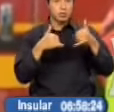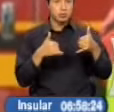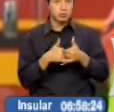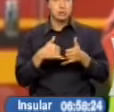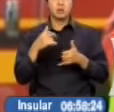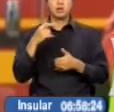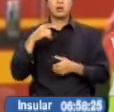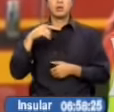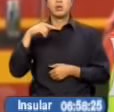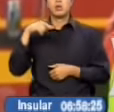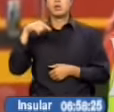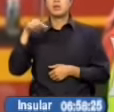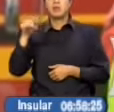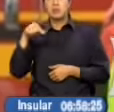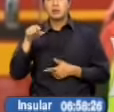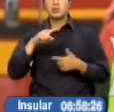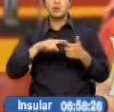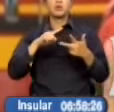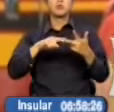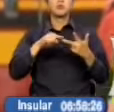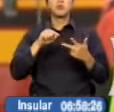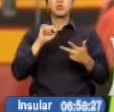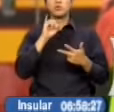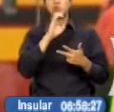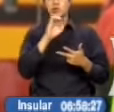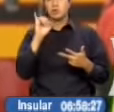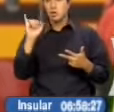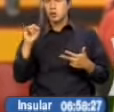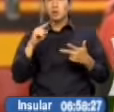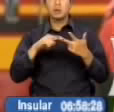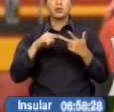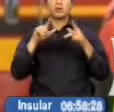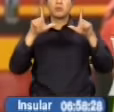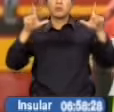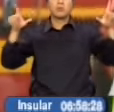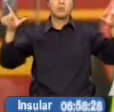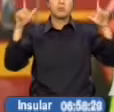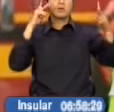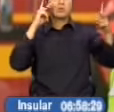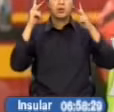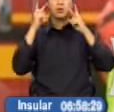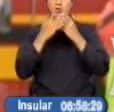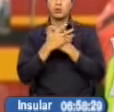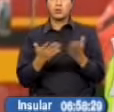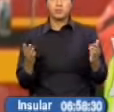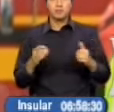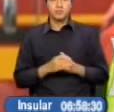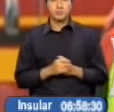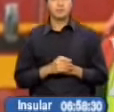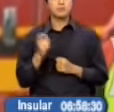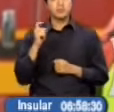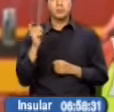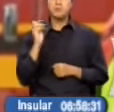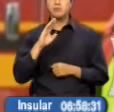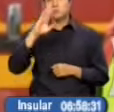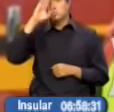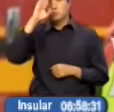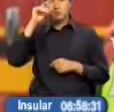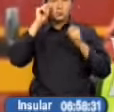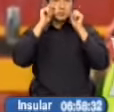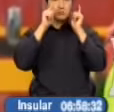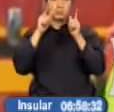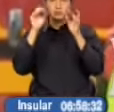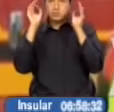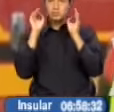key siendo iñaquito el jardín la plaza fueros donde va a haber pantallas gigantes y necesitamos la presencia policial